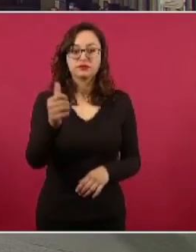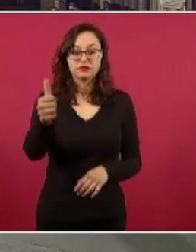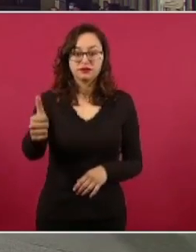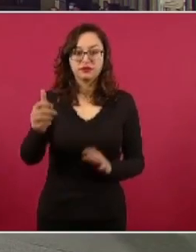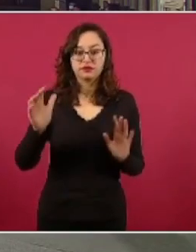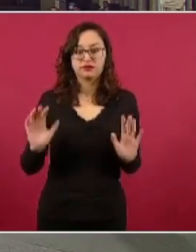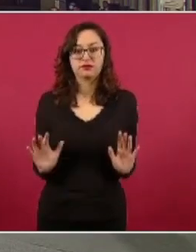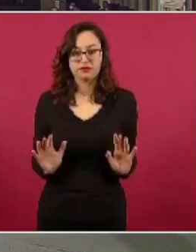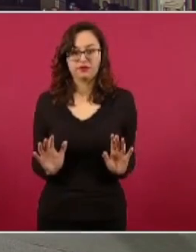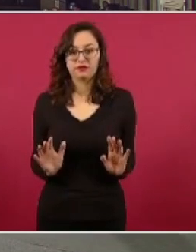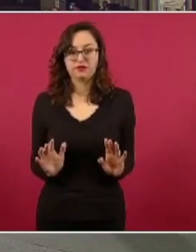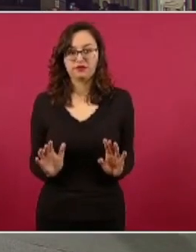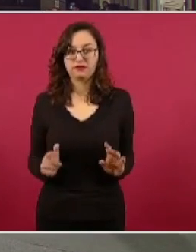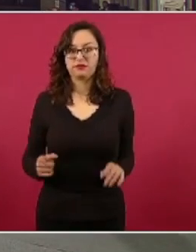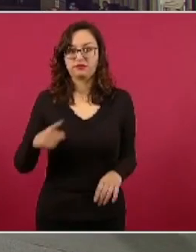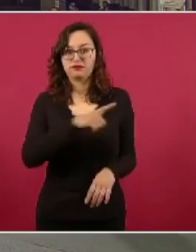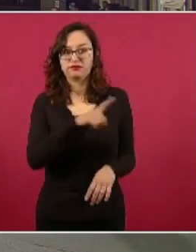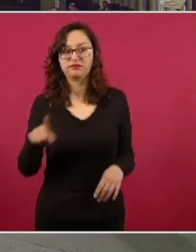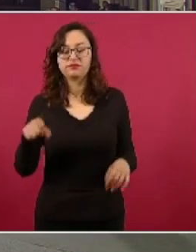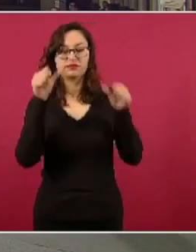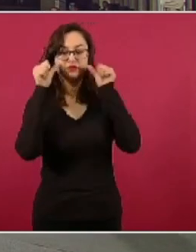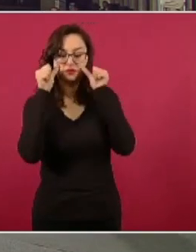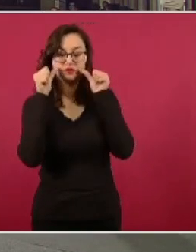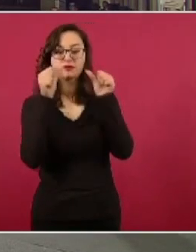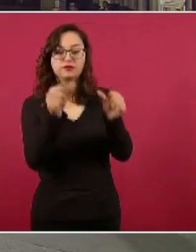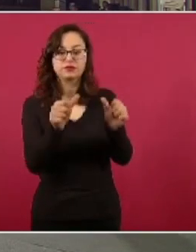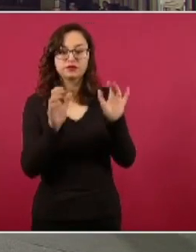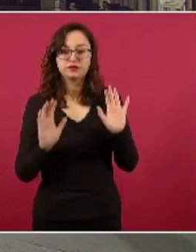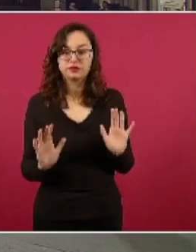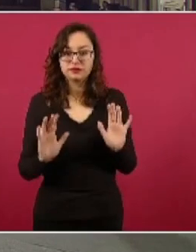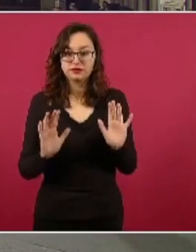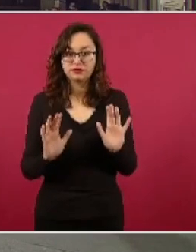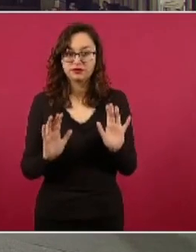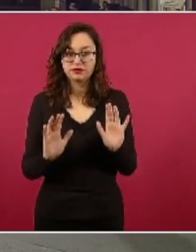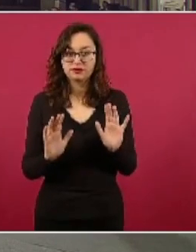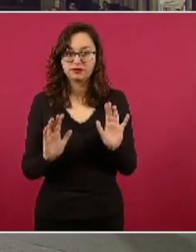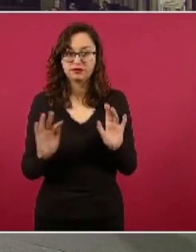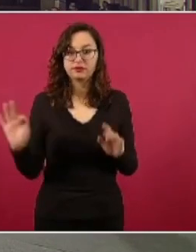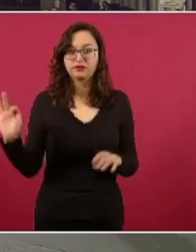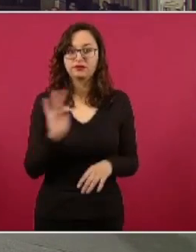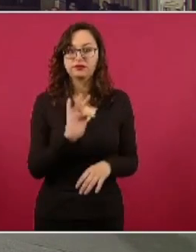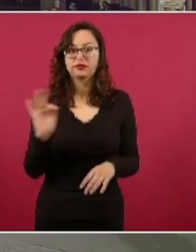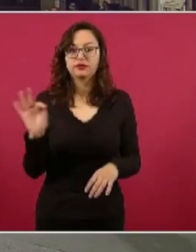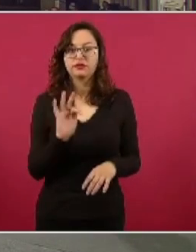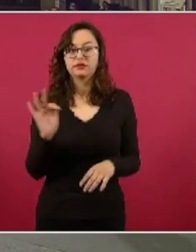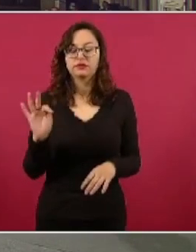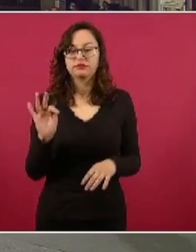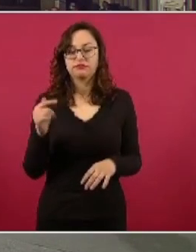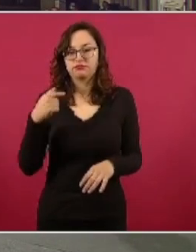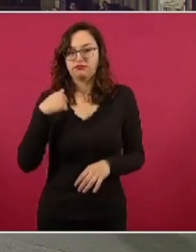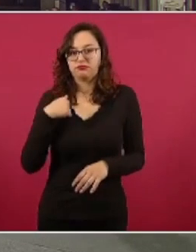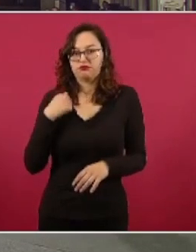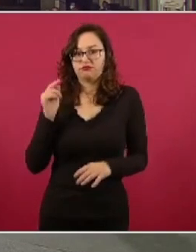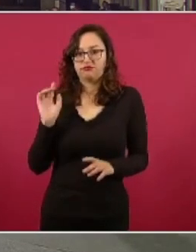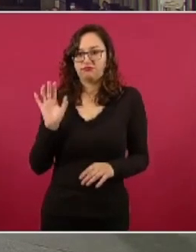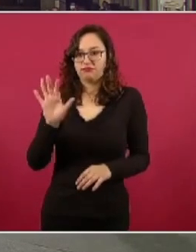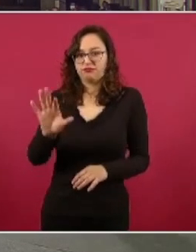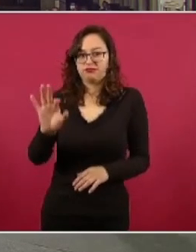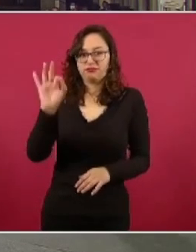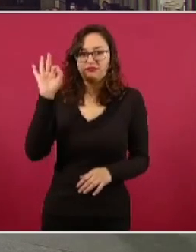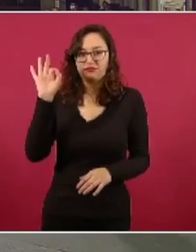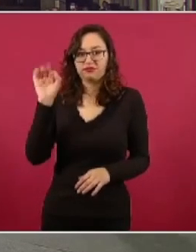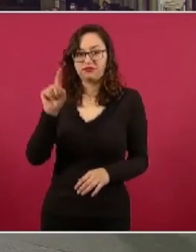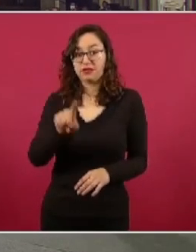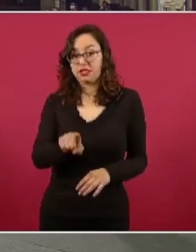y separa quien no le toca la palabra, que está muy